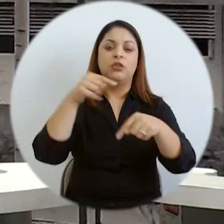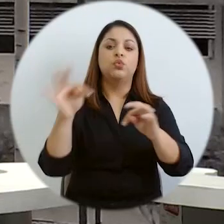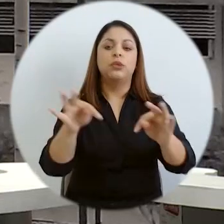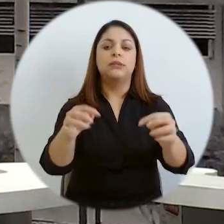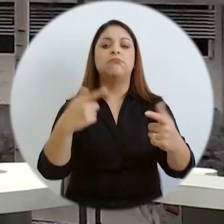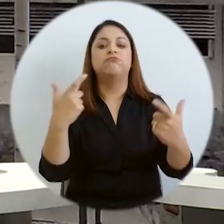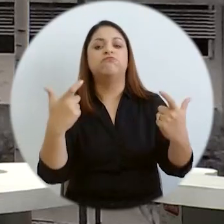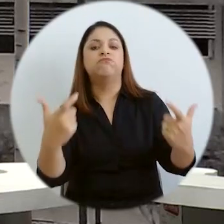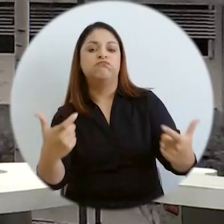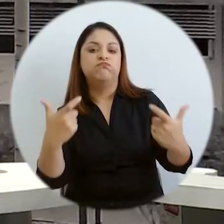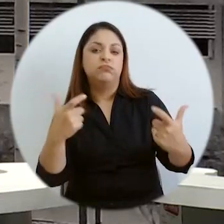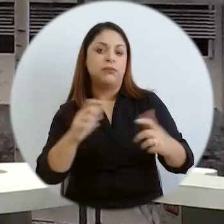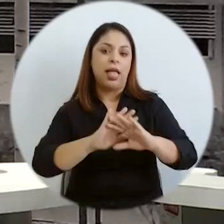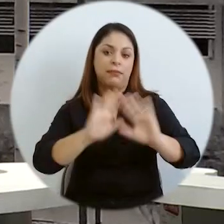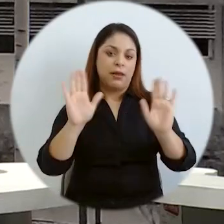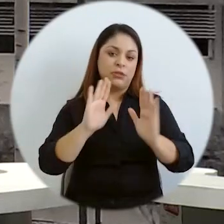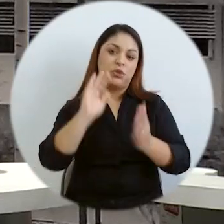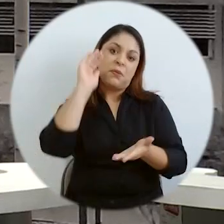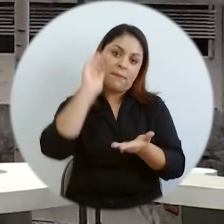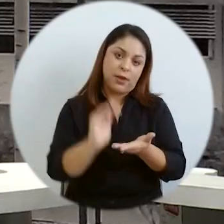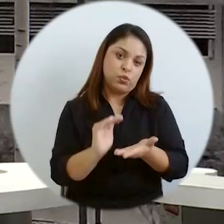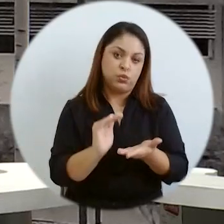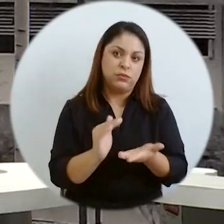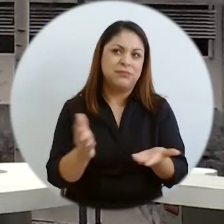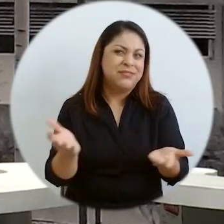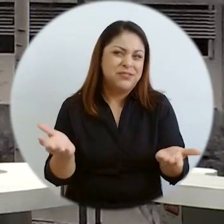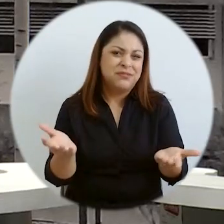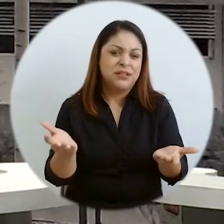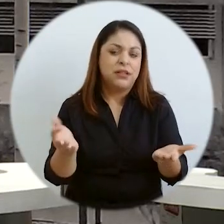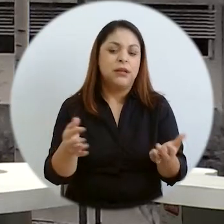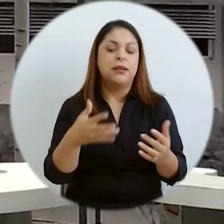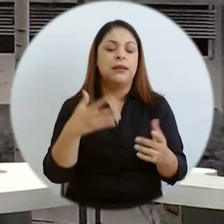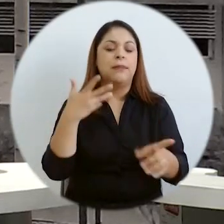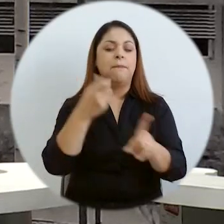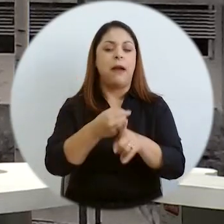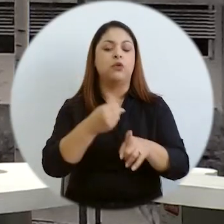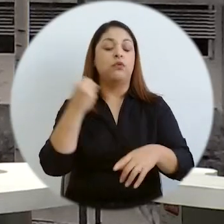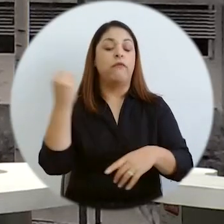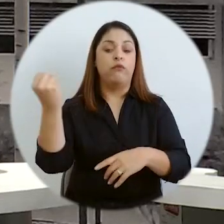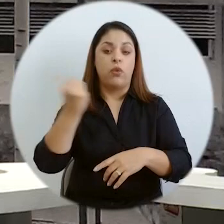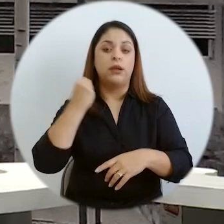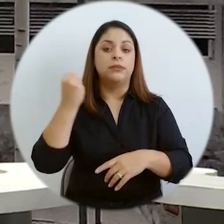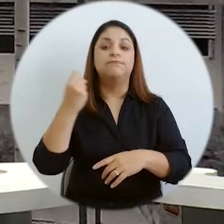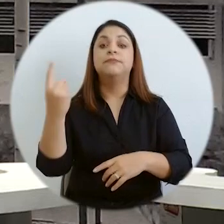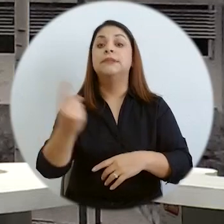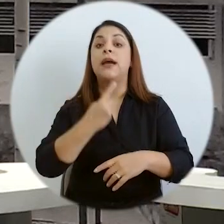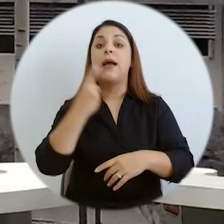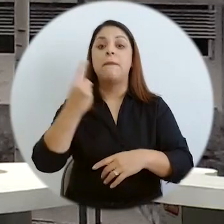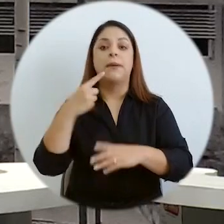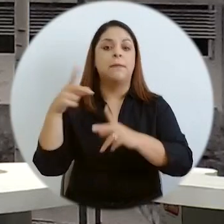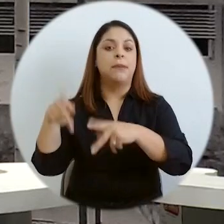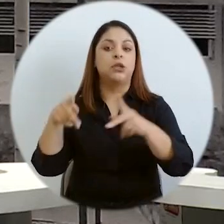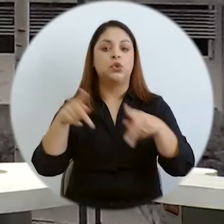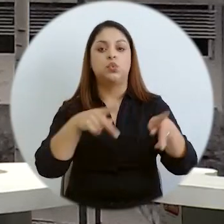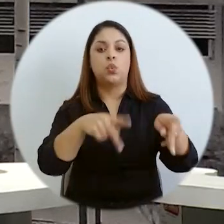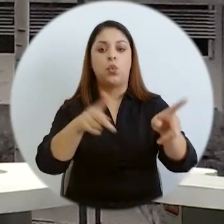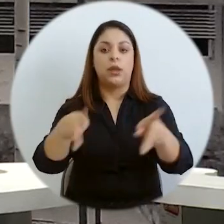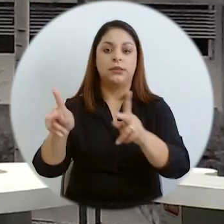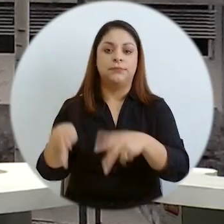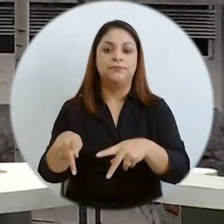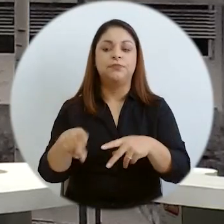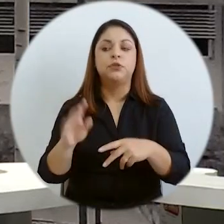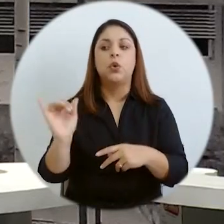todo lo que se requiere para atender este tipo de turismo es incluso mayor, y siempre la gente,